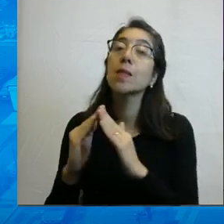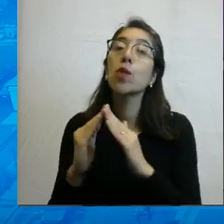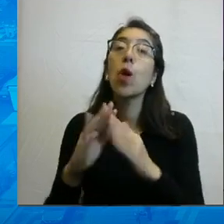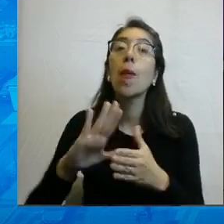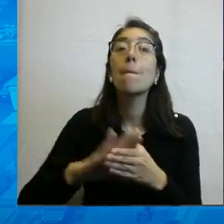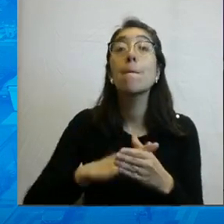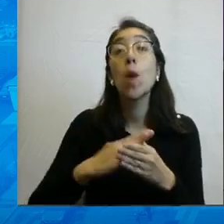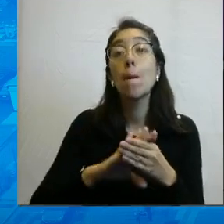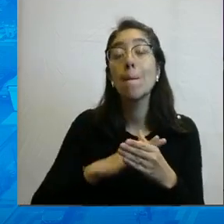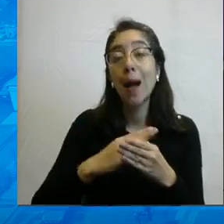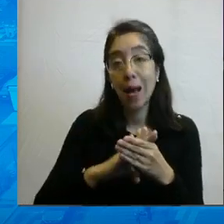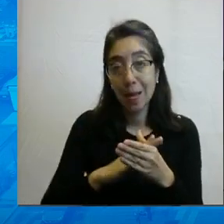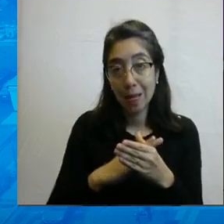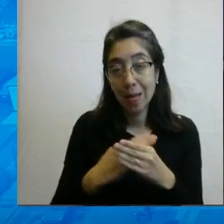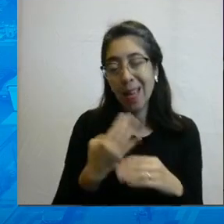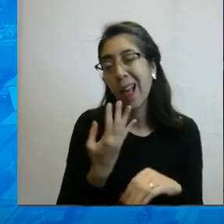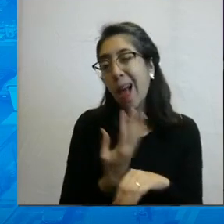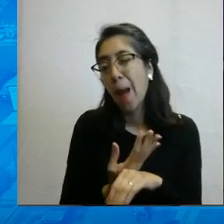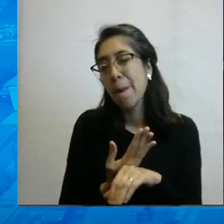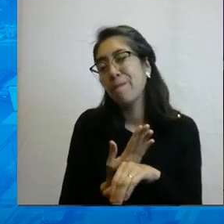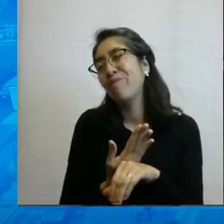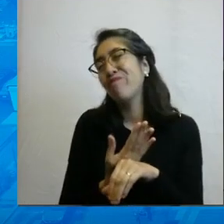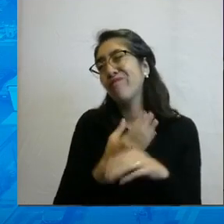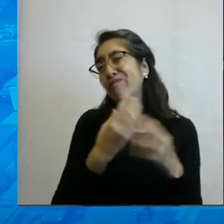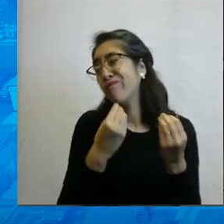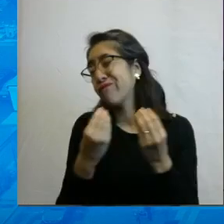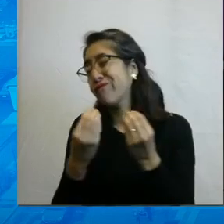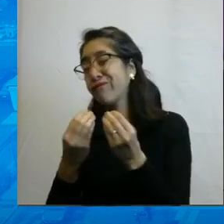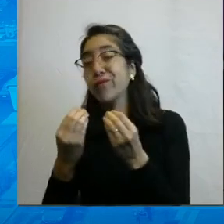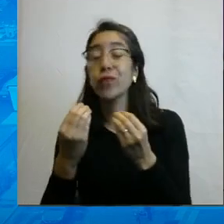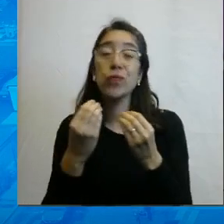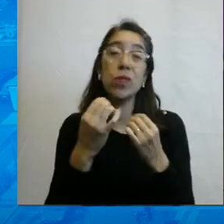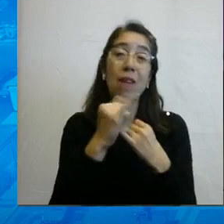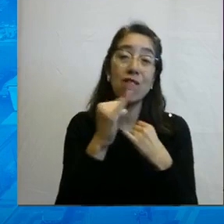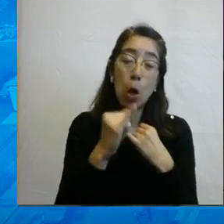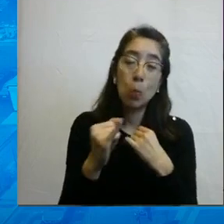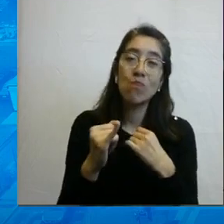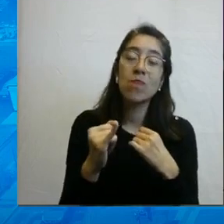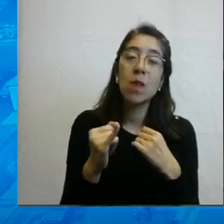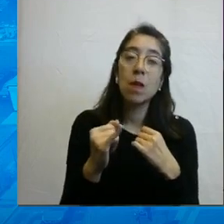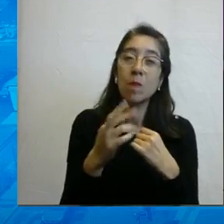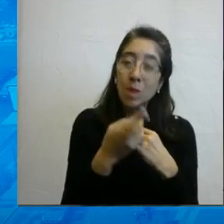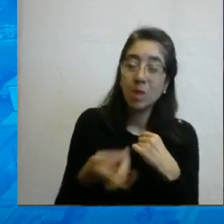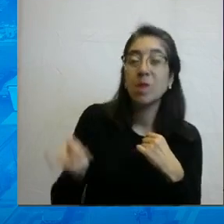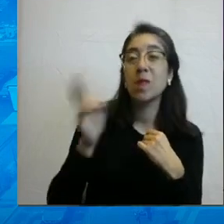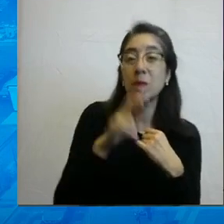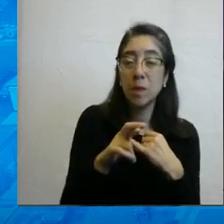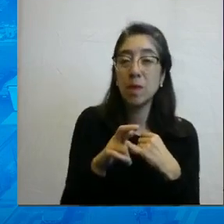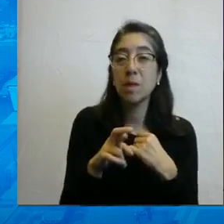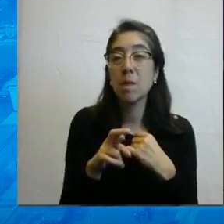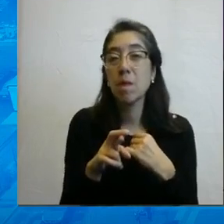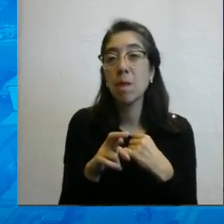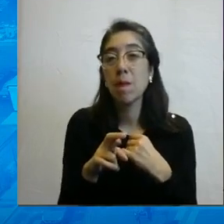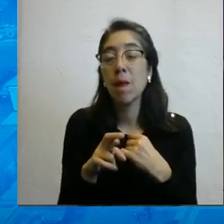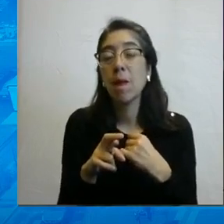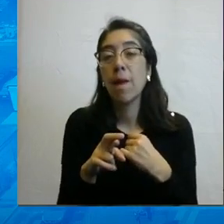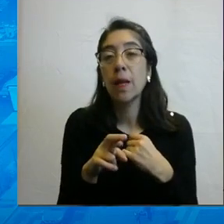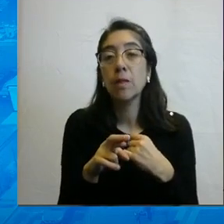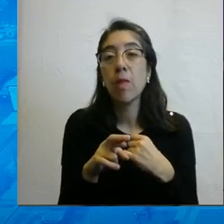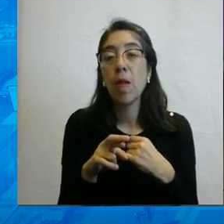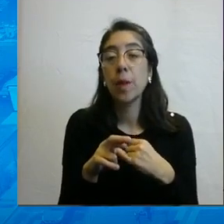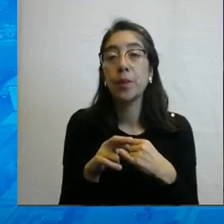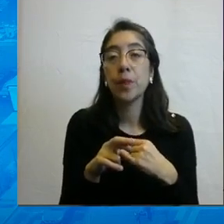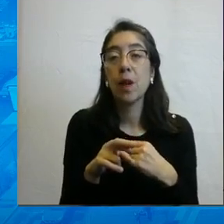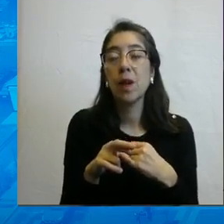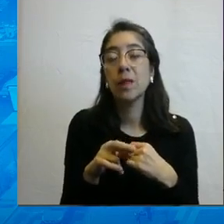han solicitado en numerosas ocasiones, y sobre todo estos fines de semana, que tienen bastante acceso ahí y